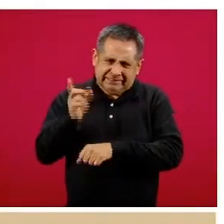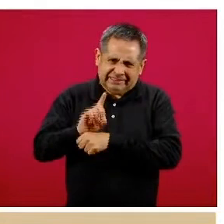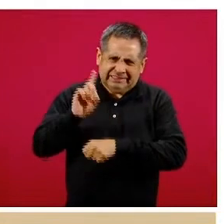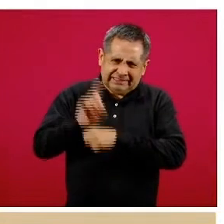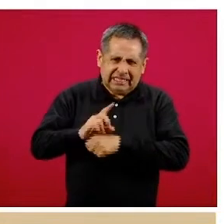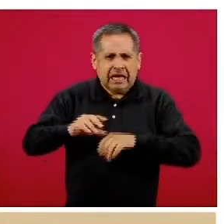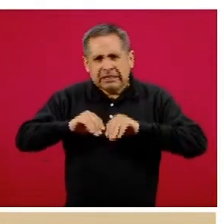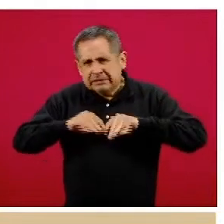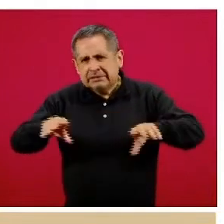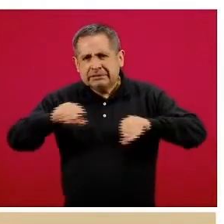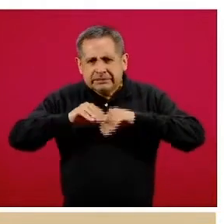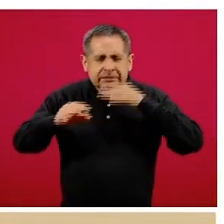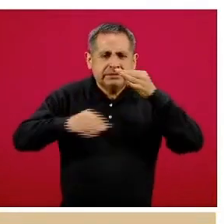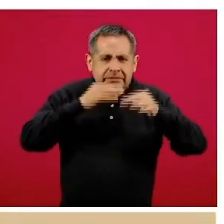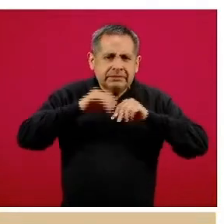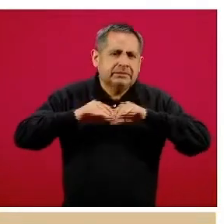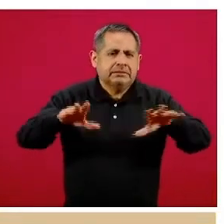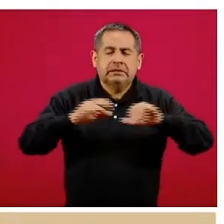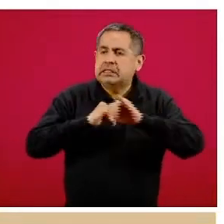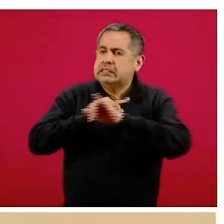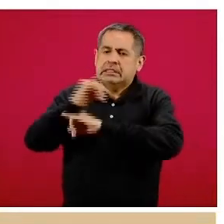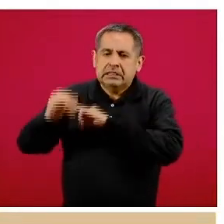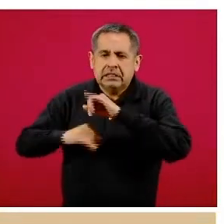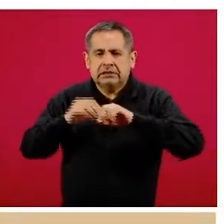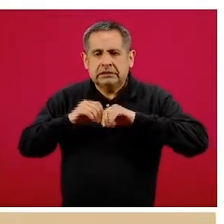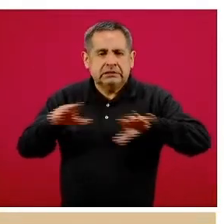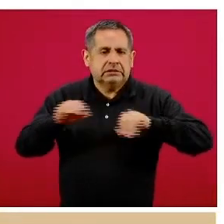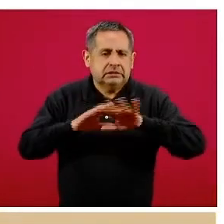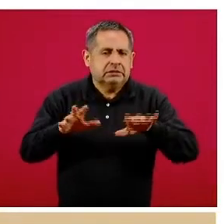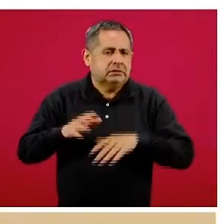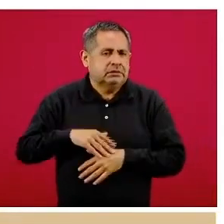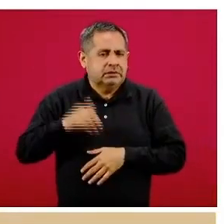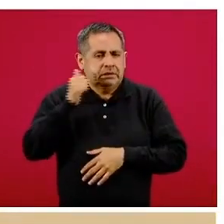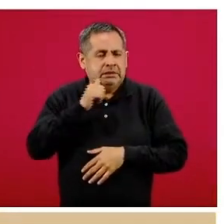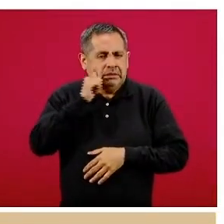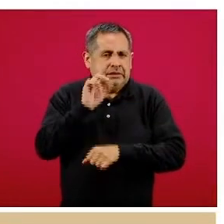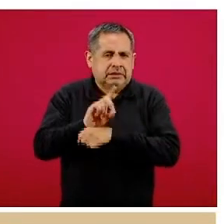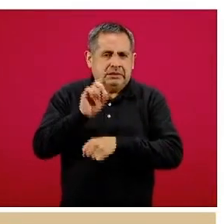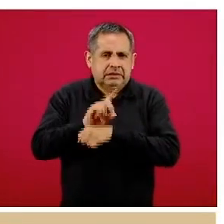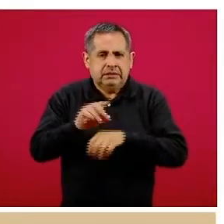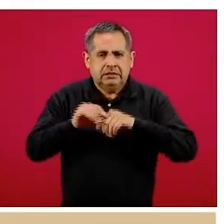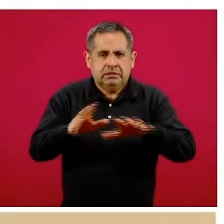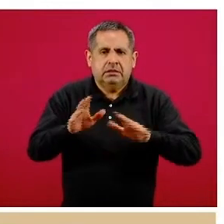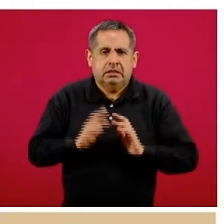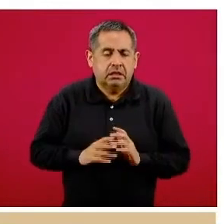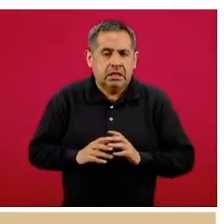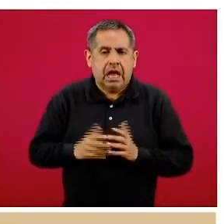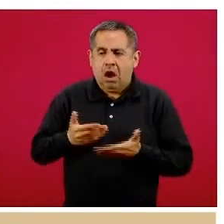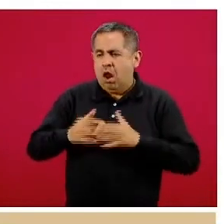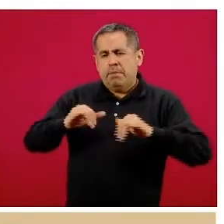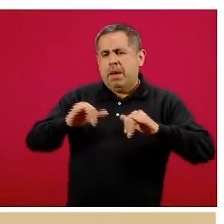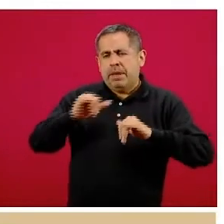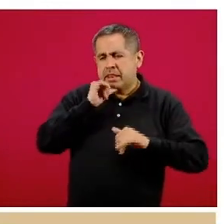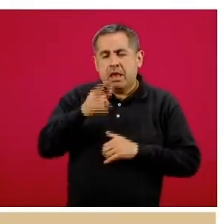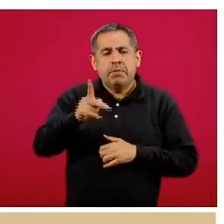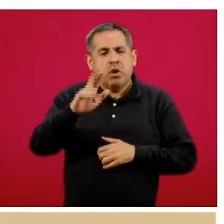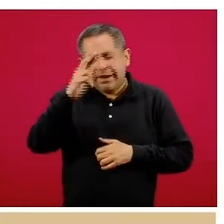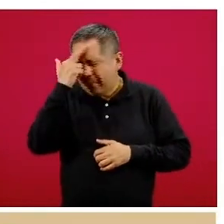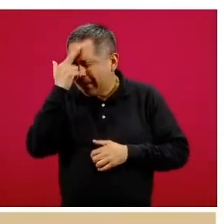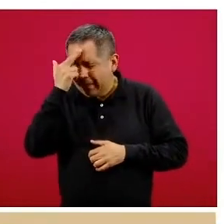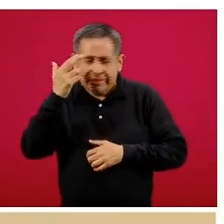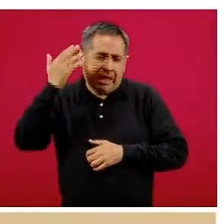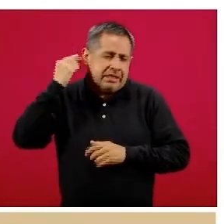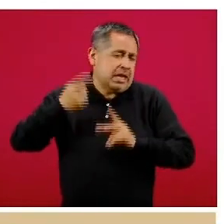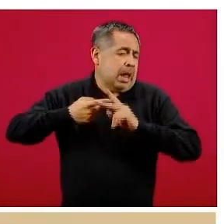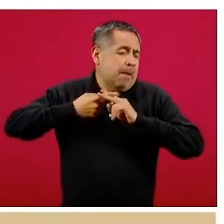días información del panorama internacional en nuestro comunicado técnico diario. Ahora ya no presentamos un mapa, pero recordarán que al inicio